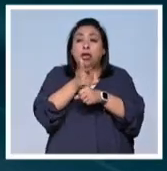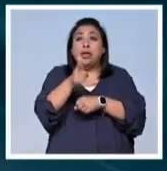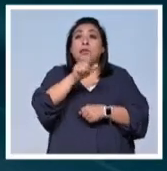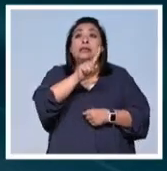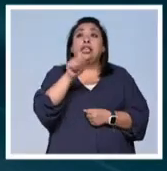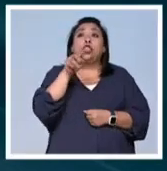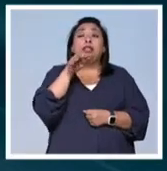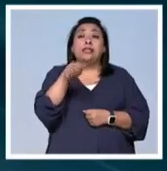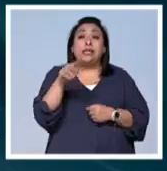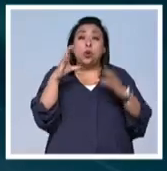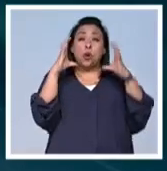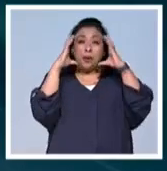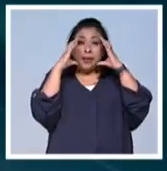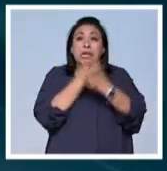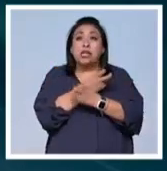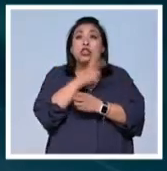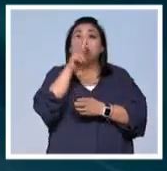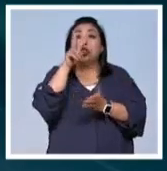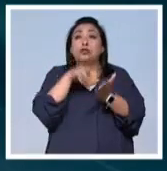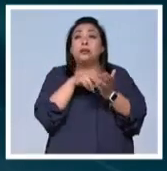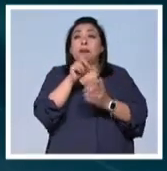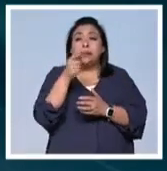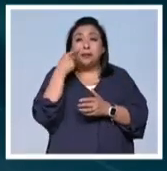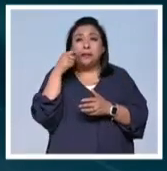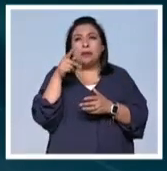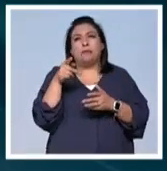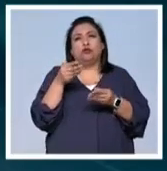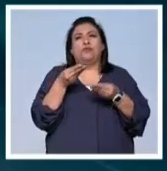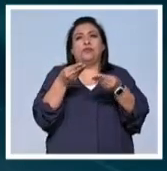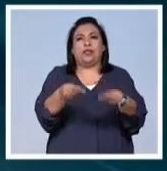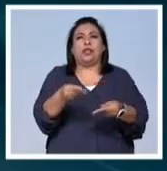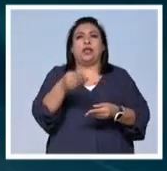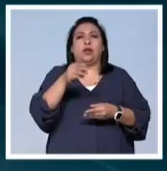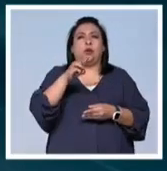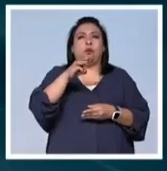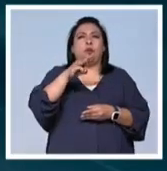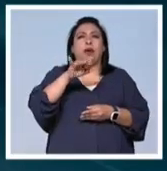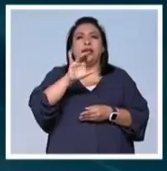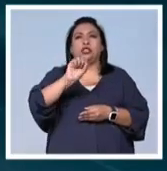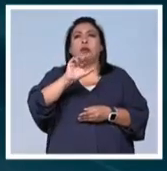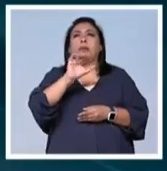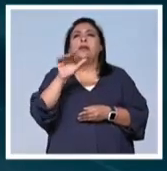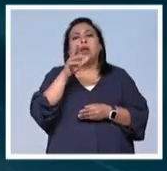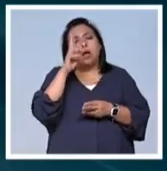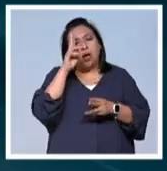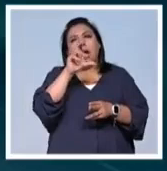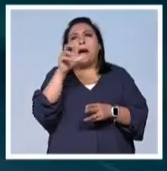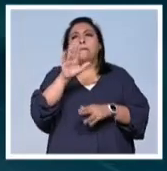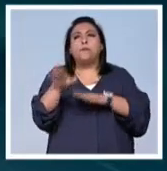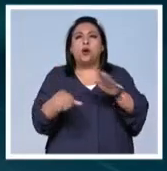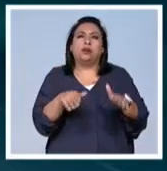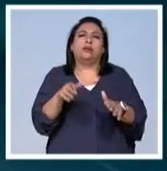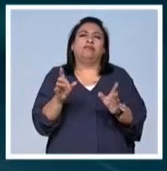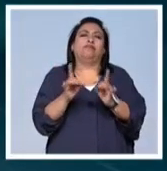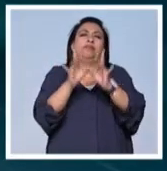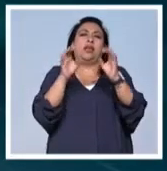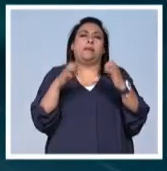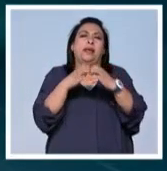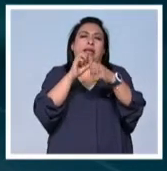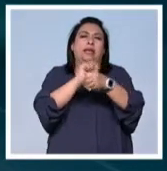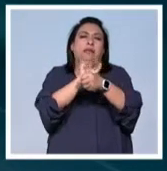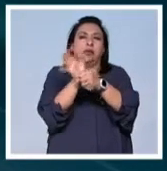119 cráneos en 2020 como parte del altar wayson pantley y ya hace un homenaje a Los ausentes a consecuencia de la emergencia